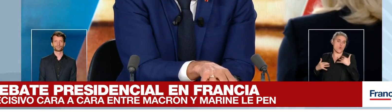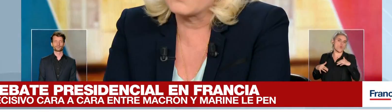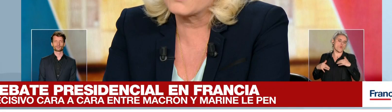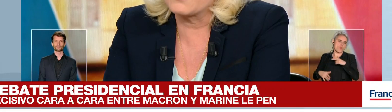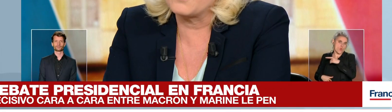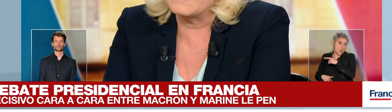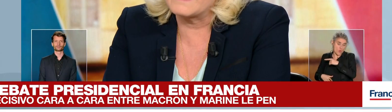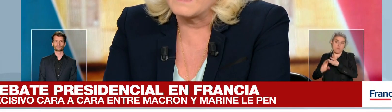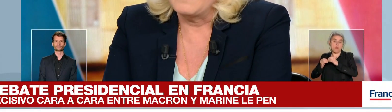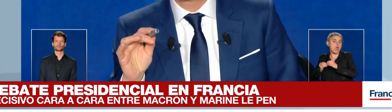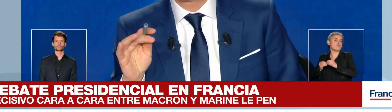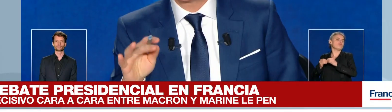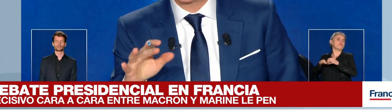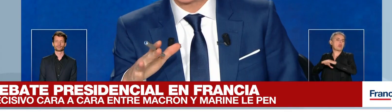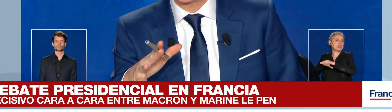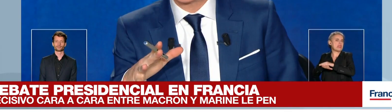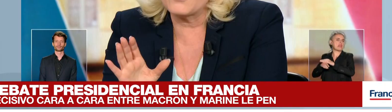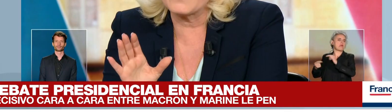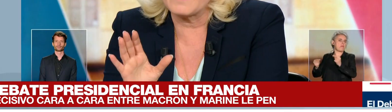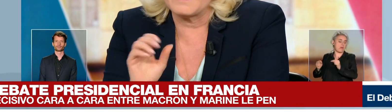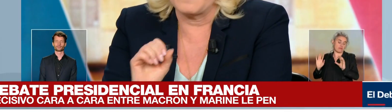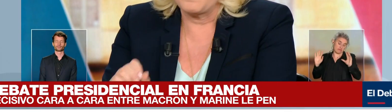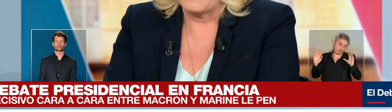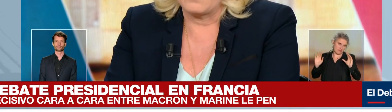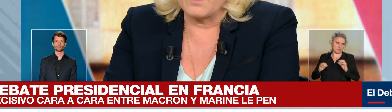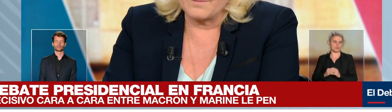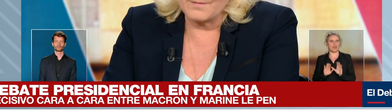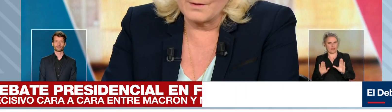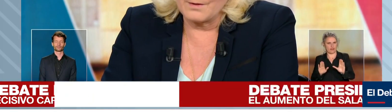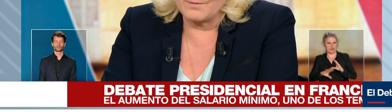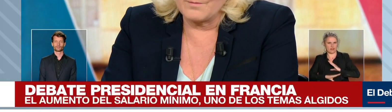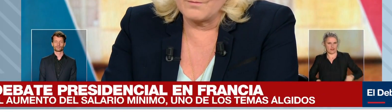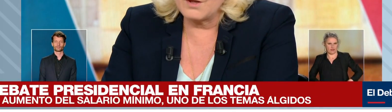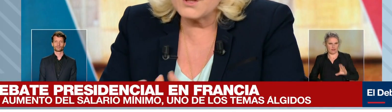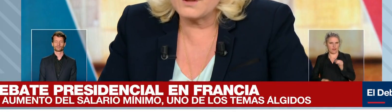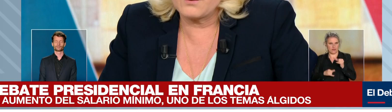de variaciones ligadas a dificultades geopolíticas. Pero discúlpeme, yo termino.